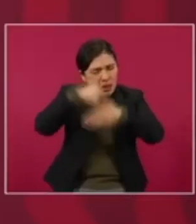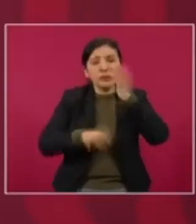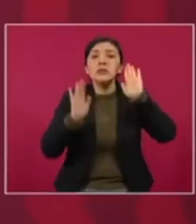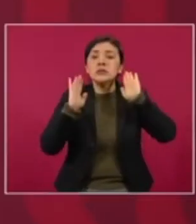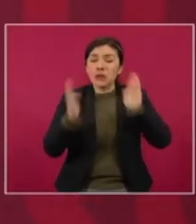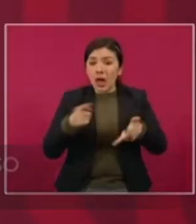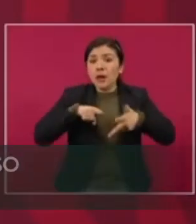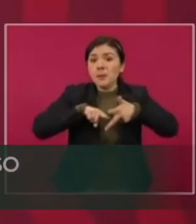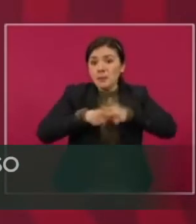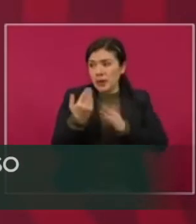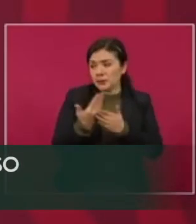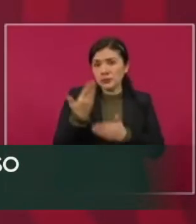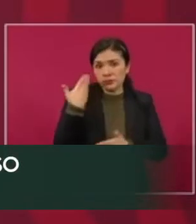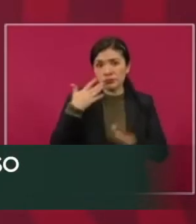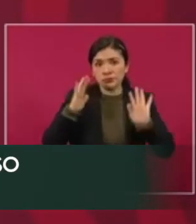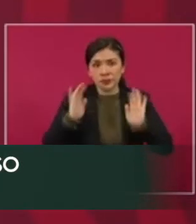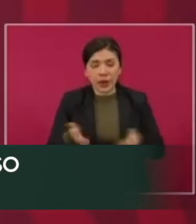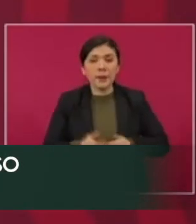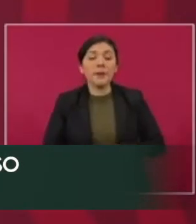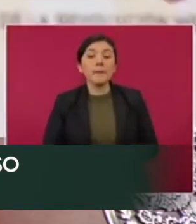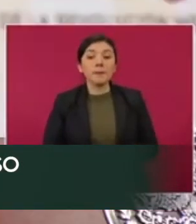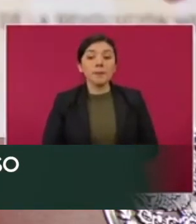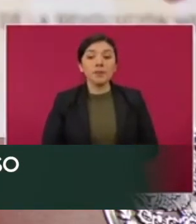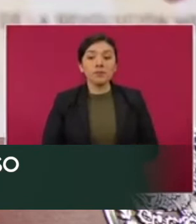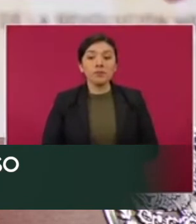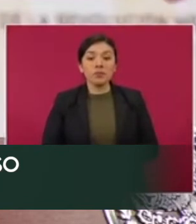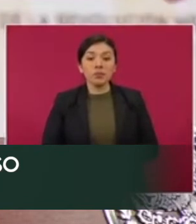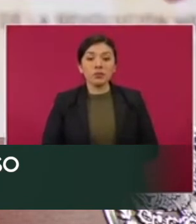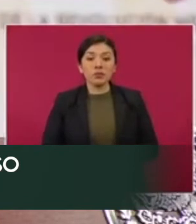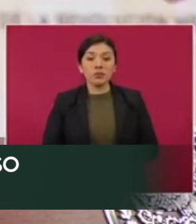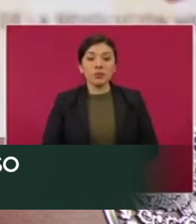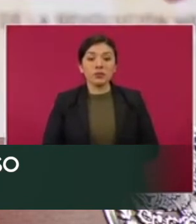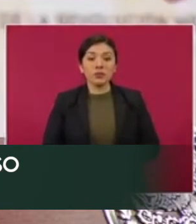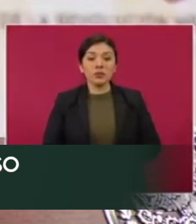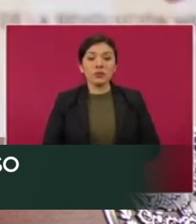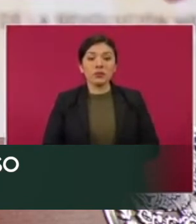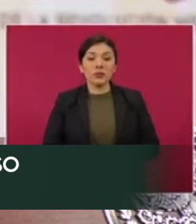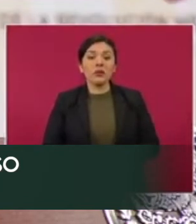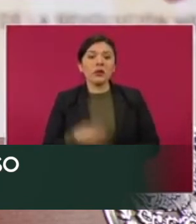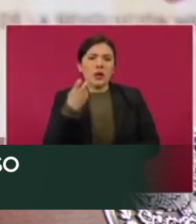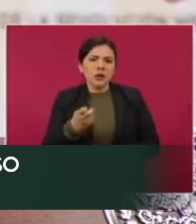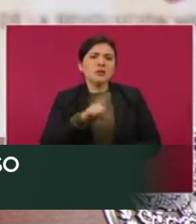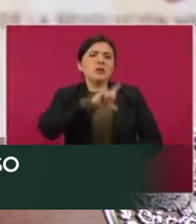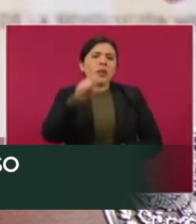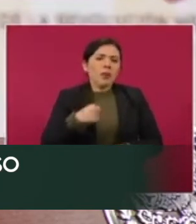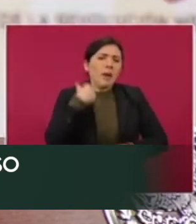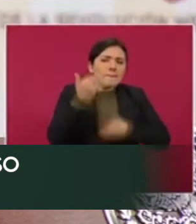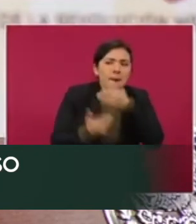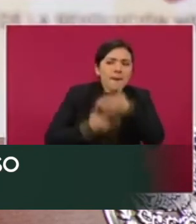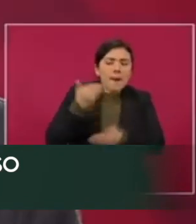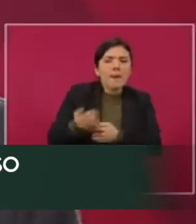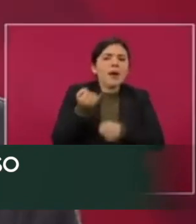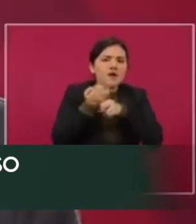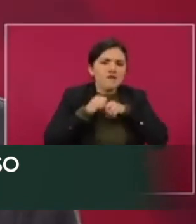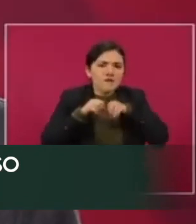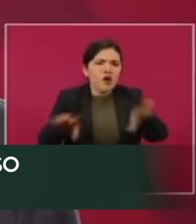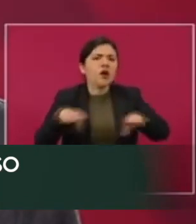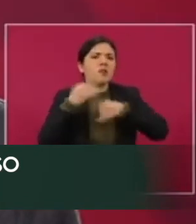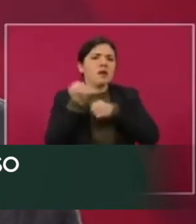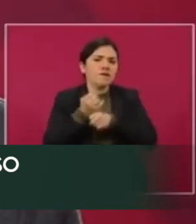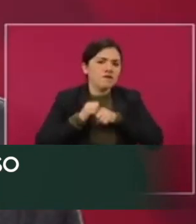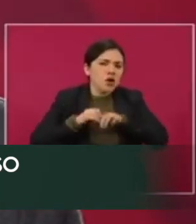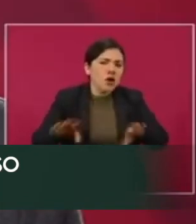En su conferencia matutina en Palacio Nacional, el presidente Andrés Manuel López Obrador llamó a no hacer politiquería en el caso de la periodista